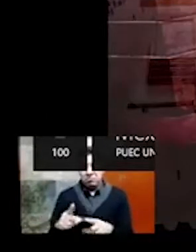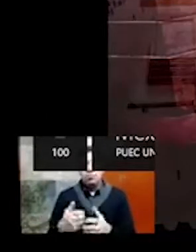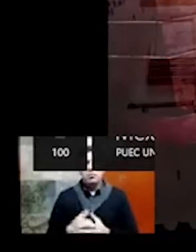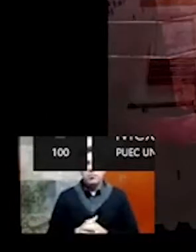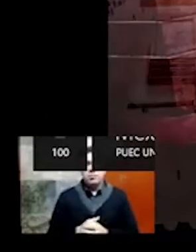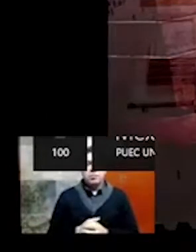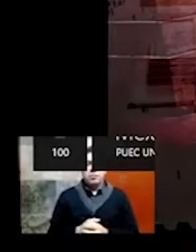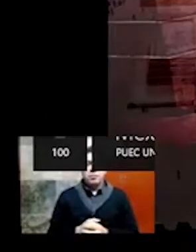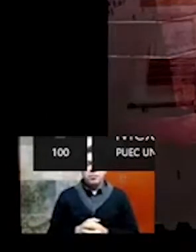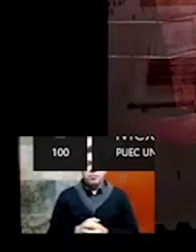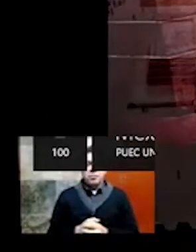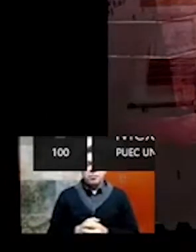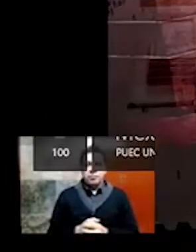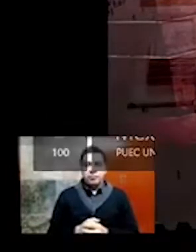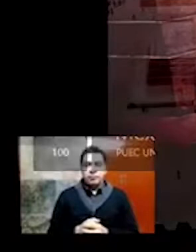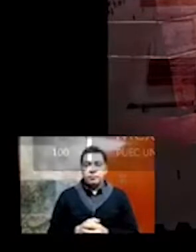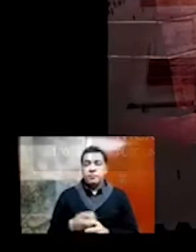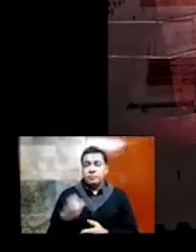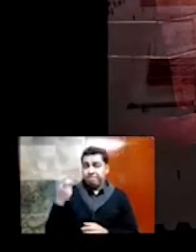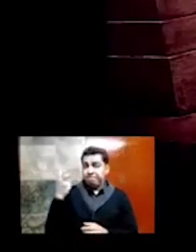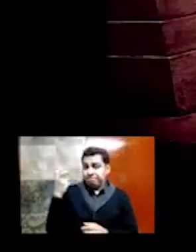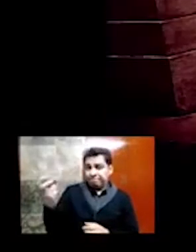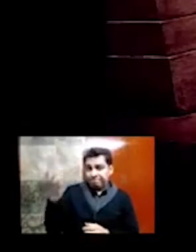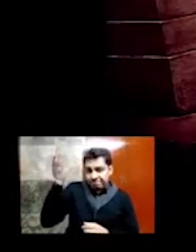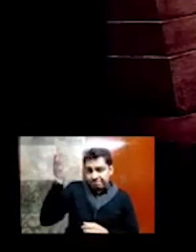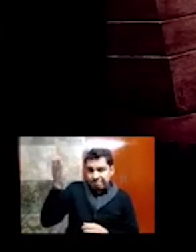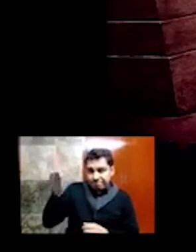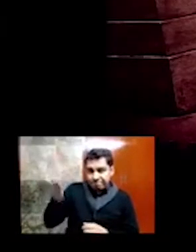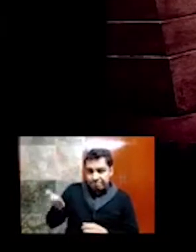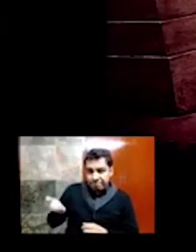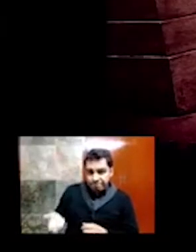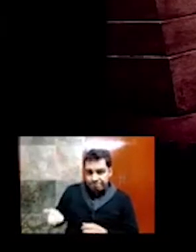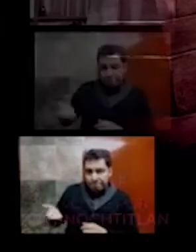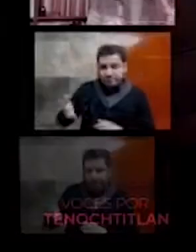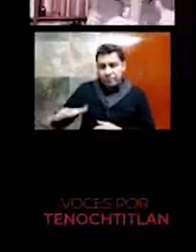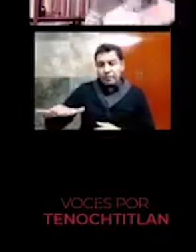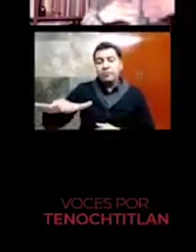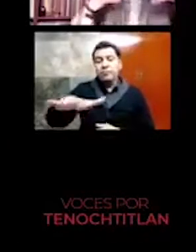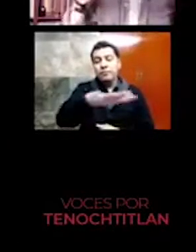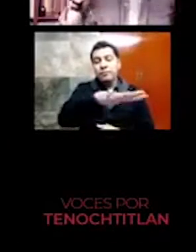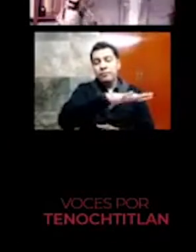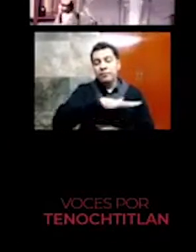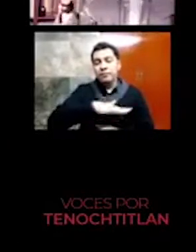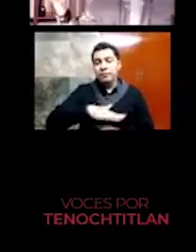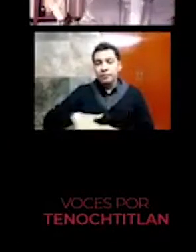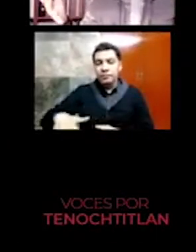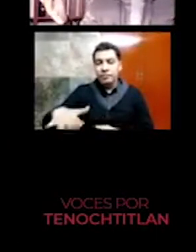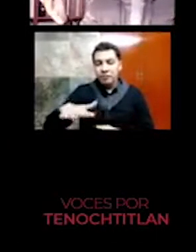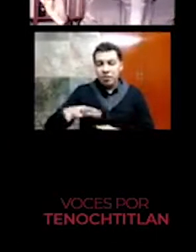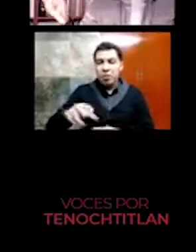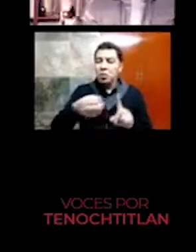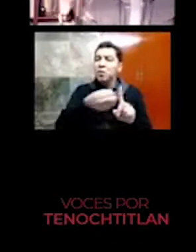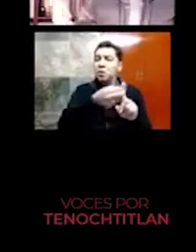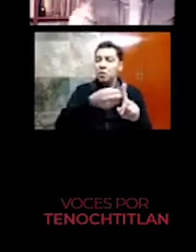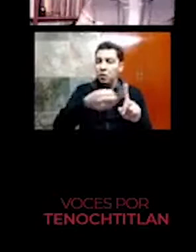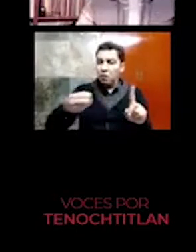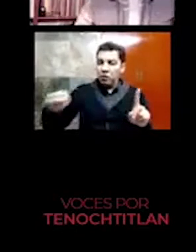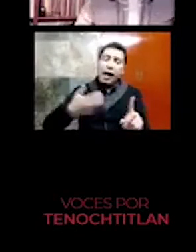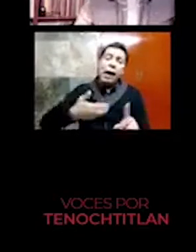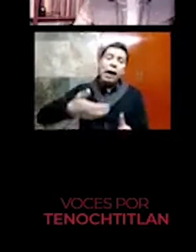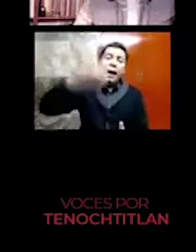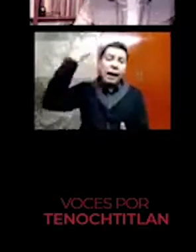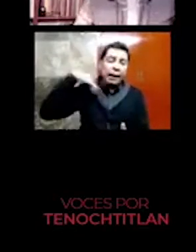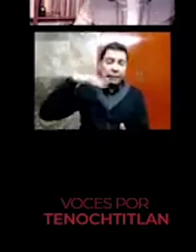una suerte de ocupación del espacio que en las civilizaciones del pasado